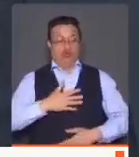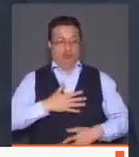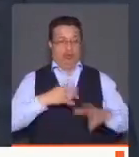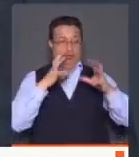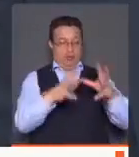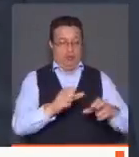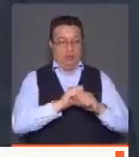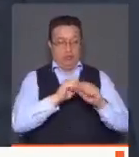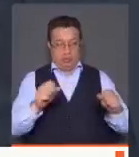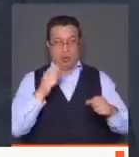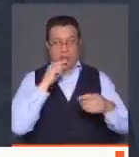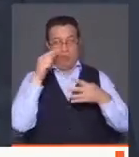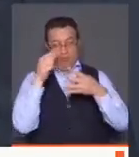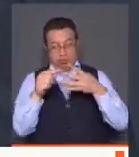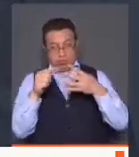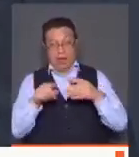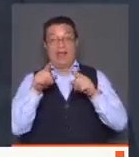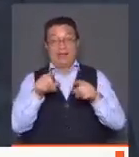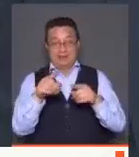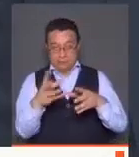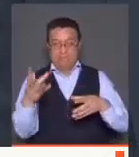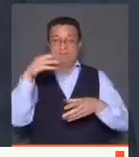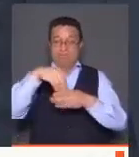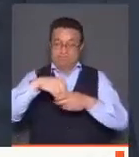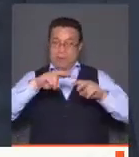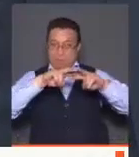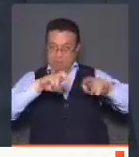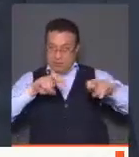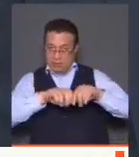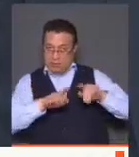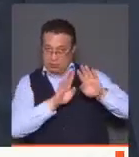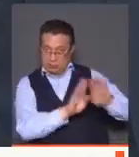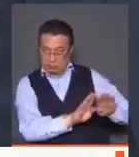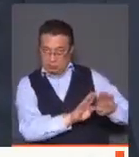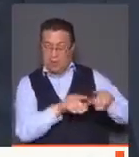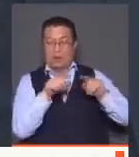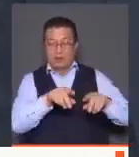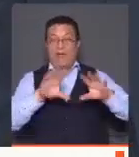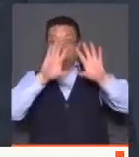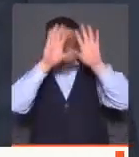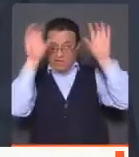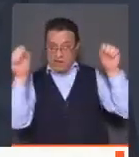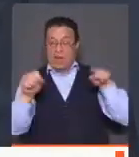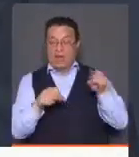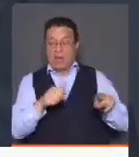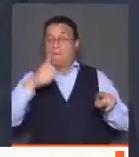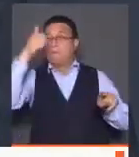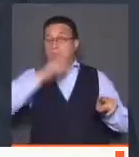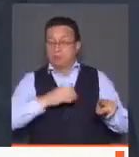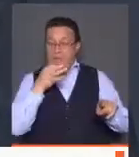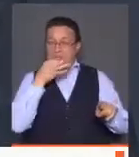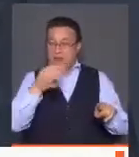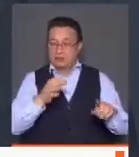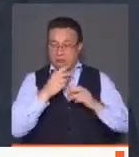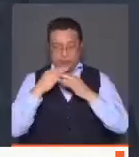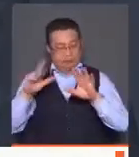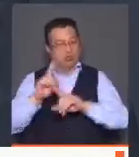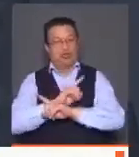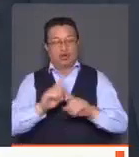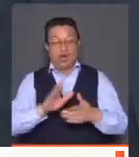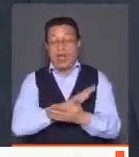una serie de connotaciones eso es parte de la investigación y la investigación la fiscalía la ha declarado secreta por lo tanto por el momento